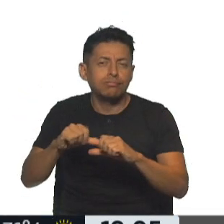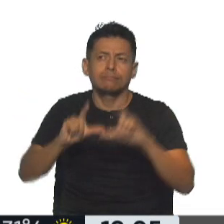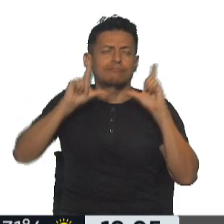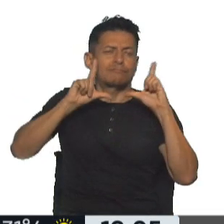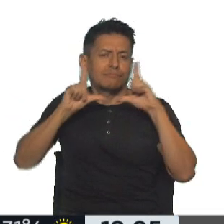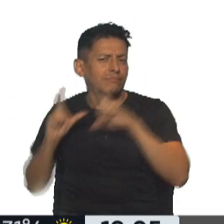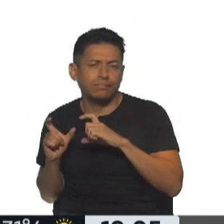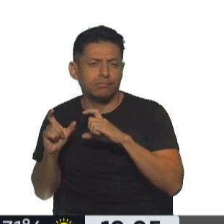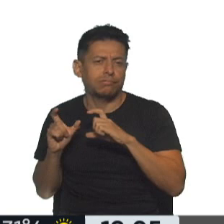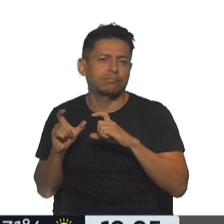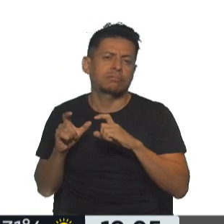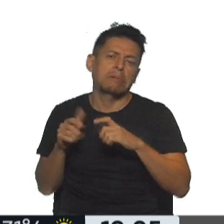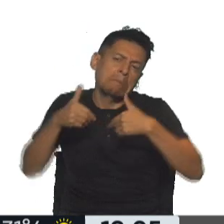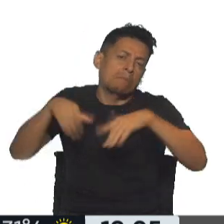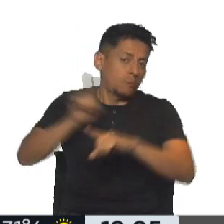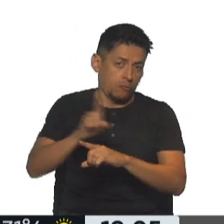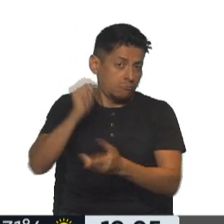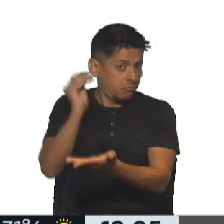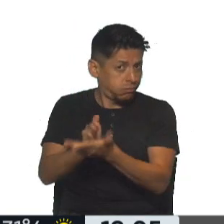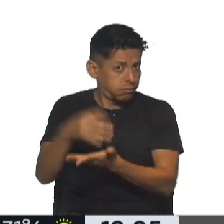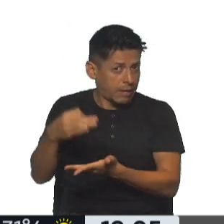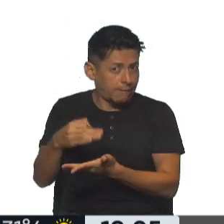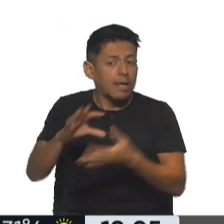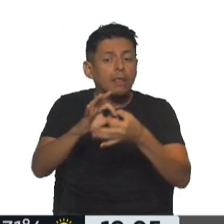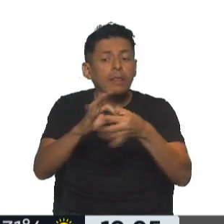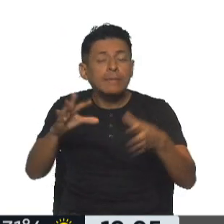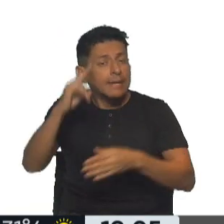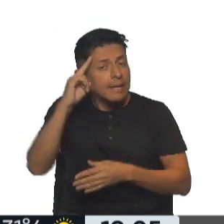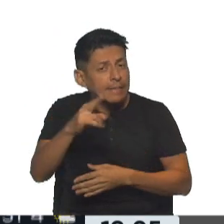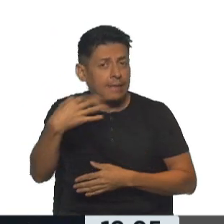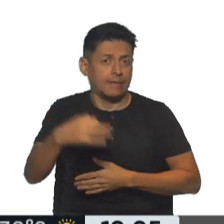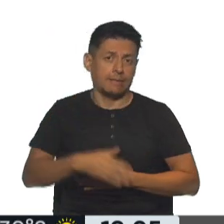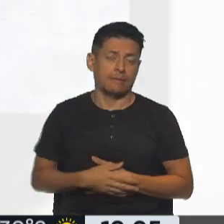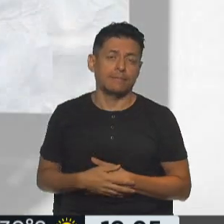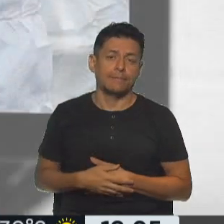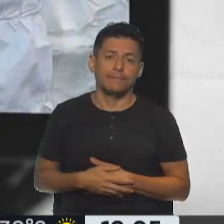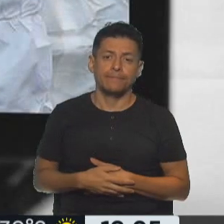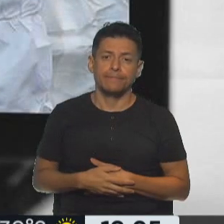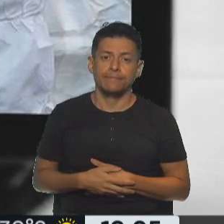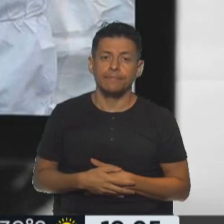tolerar por parte de aquellos que respetan la democracia, porque es parte de la solución.